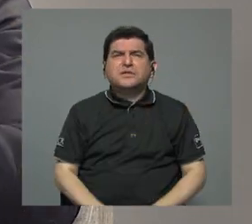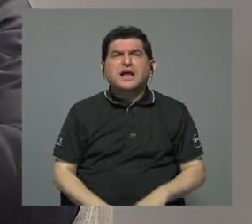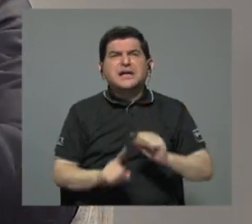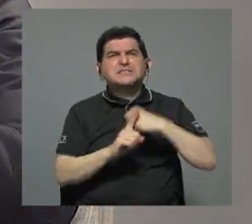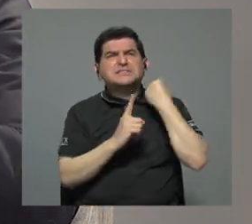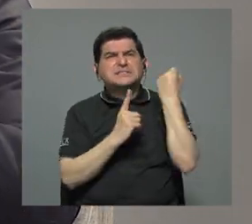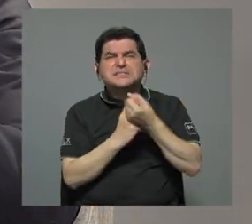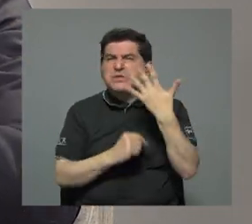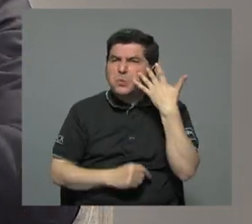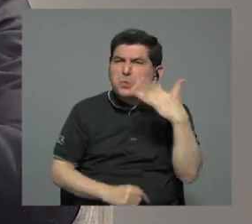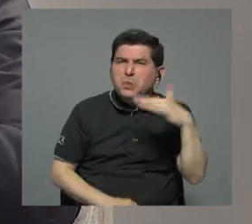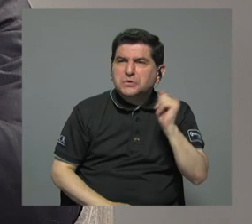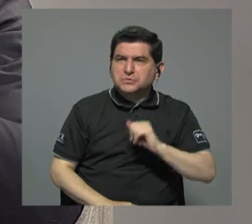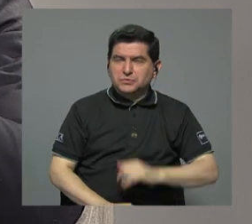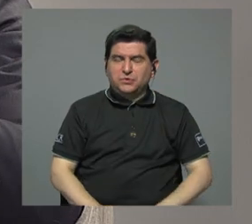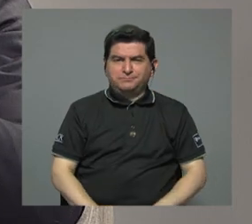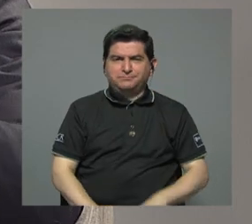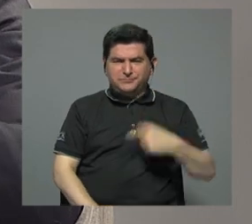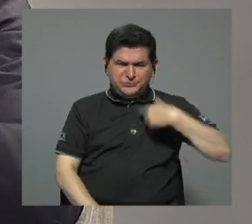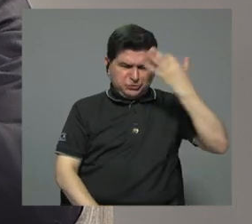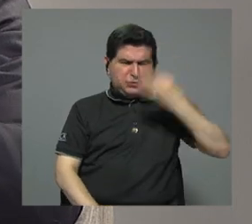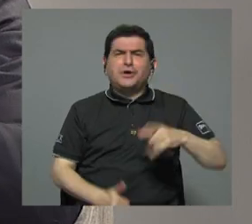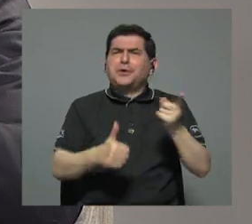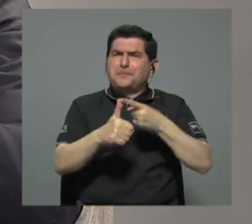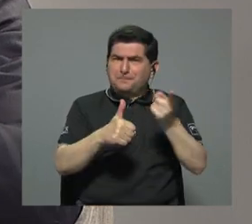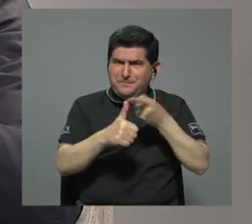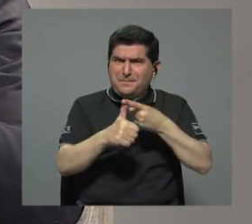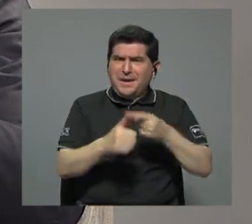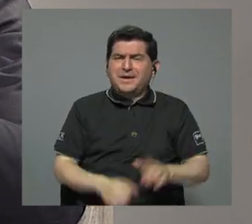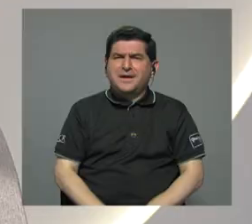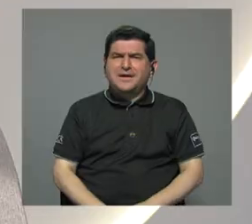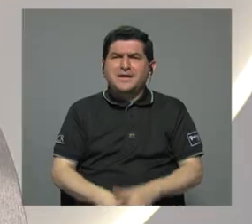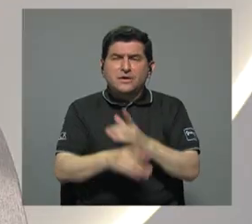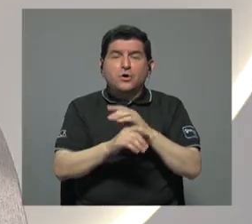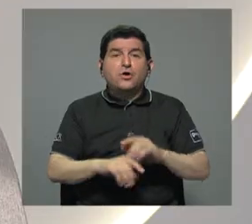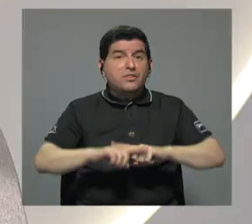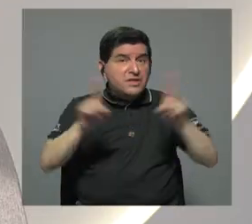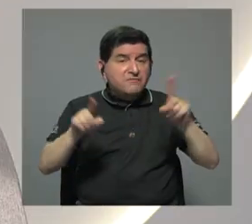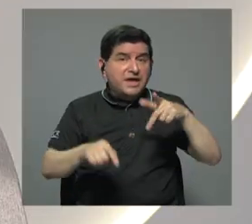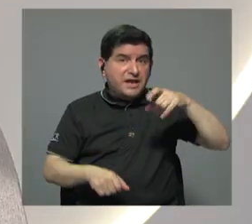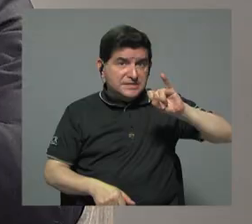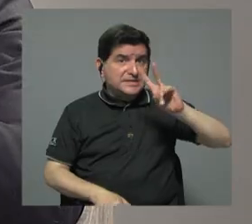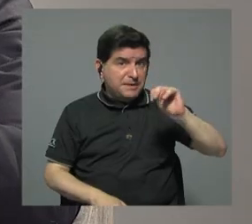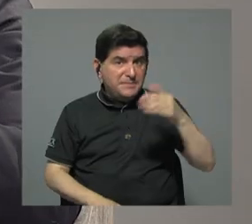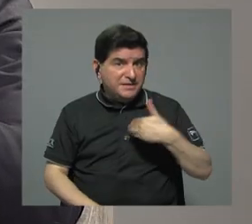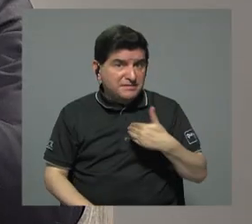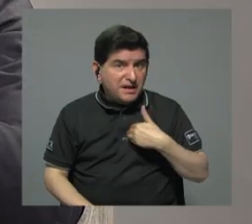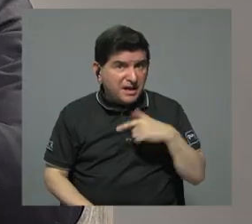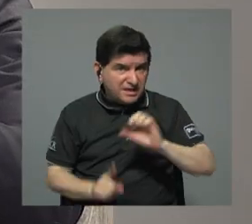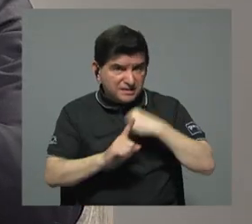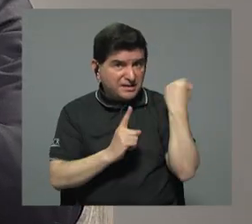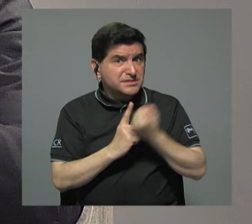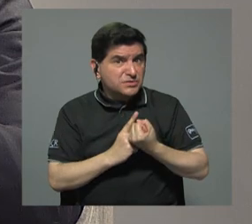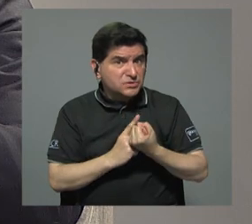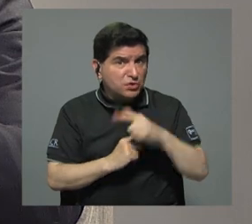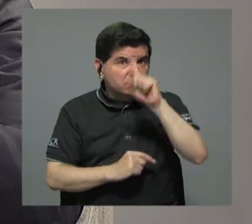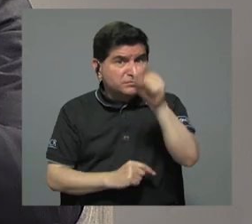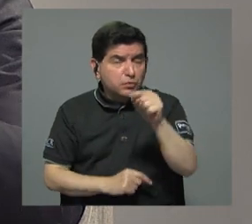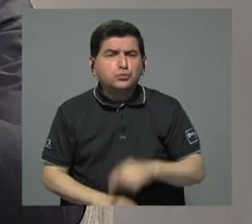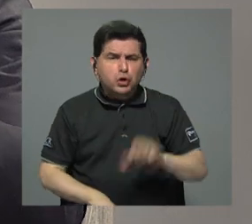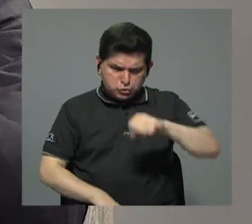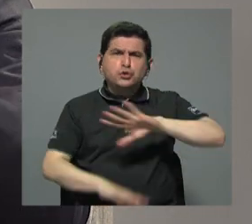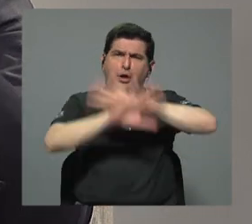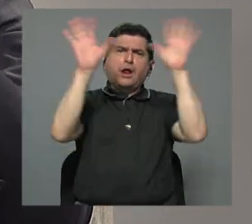digamos muy similar entonces yo creo que lo primero es que la democracia es herencia el partido integración nacional perdón esto se diferencia y pertinente